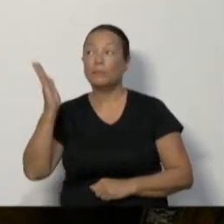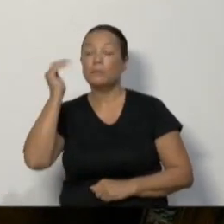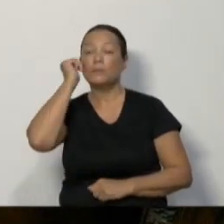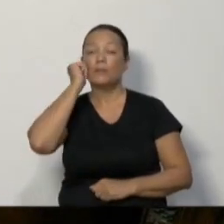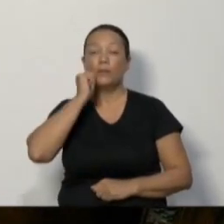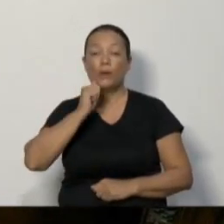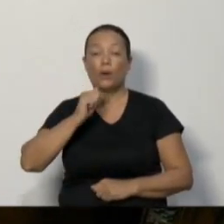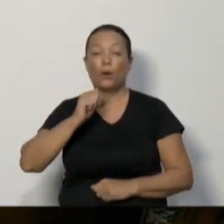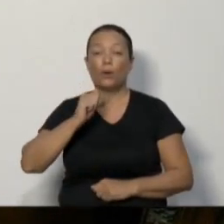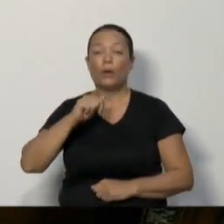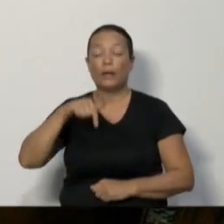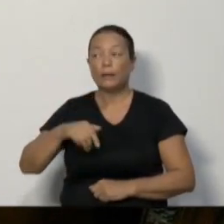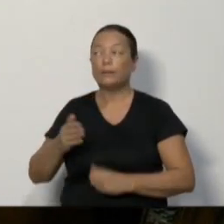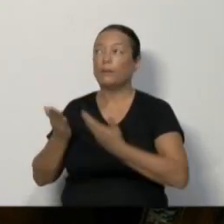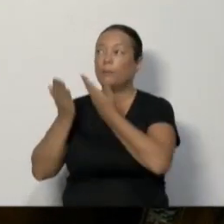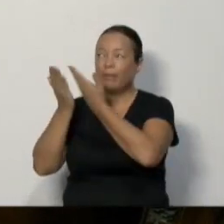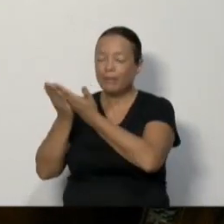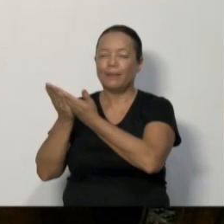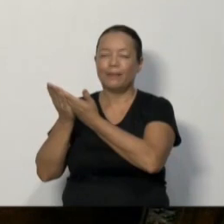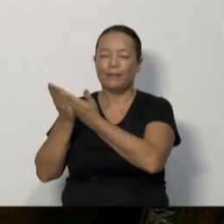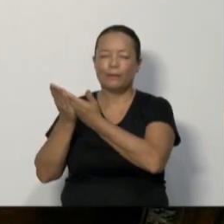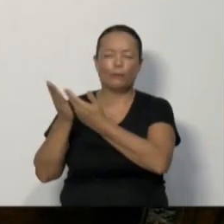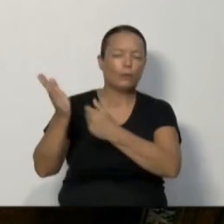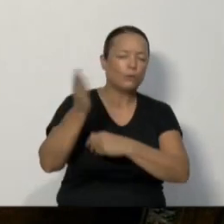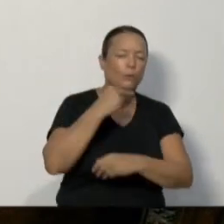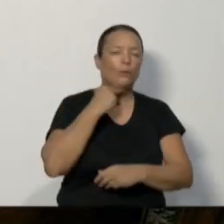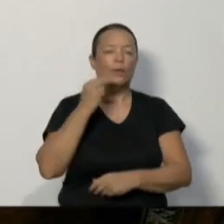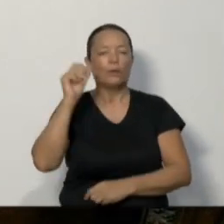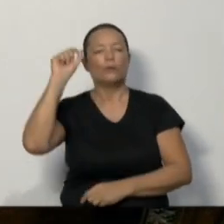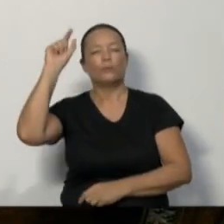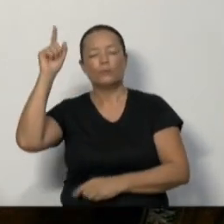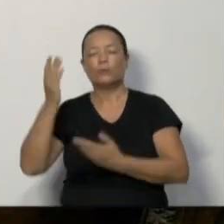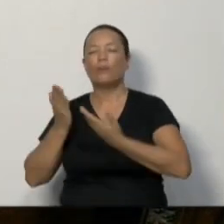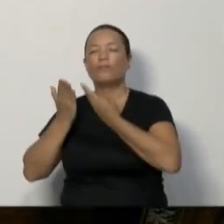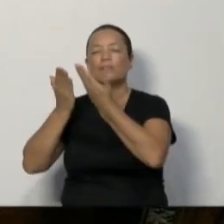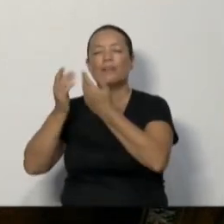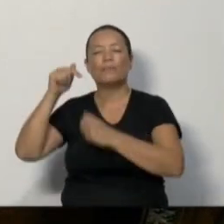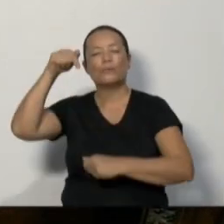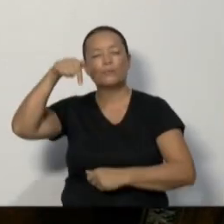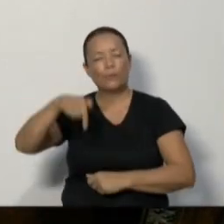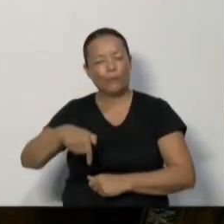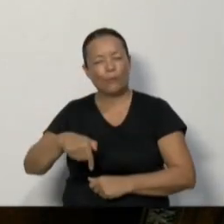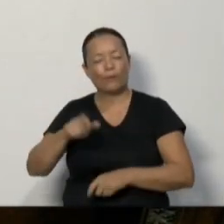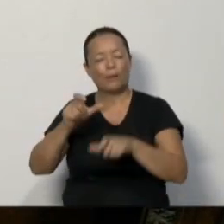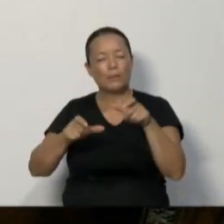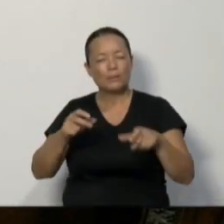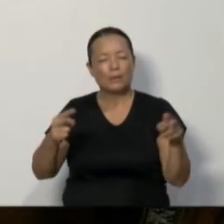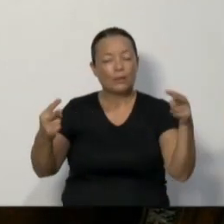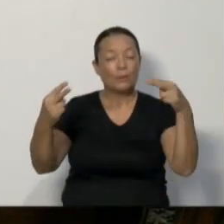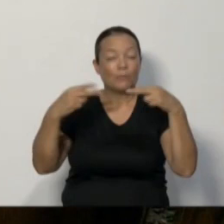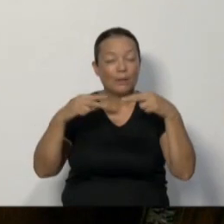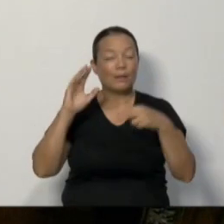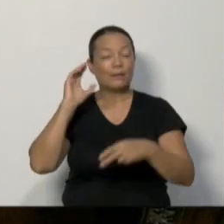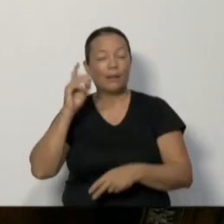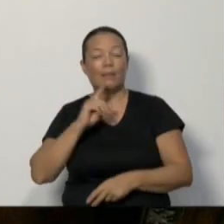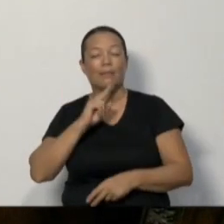nuestra oración. Escucha las intenciones de todos tus hijos, todos tus hijos, todos tus fieles, aquellos que nos siguen por la